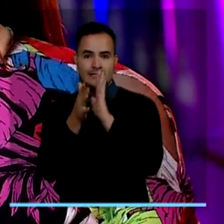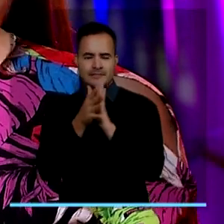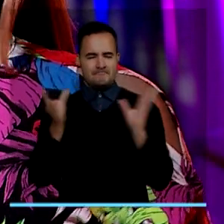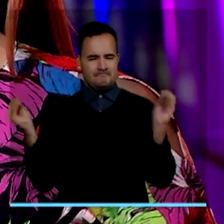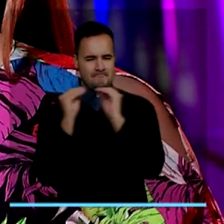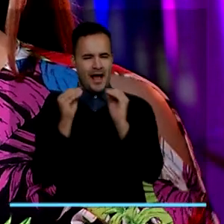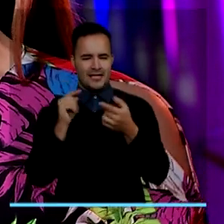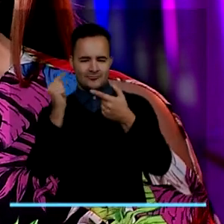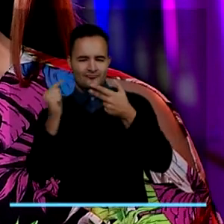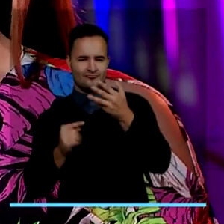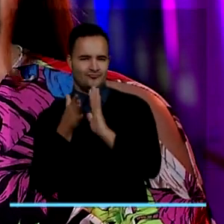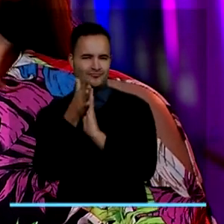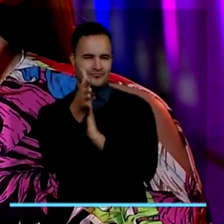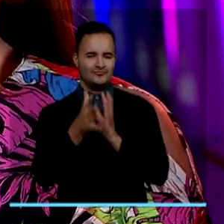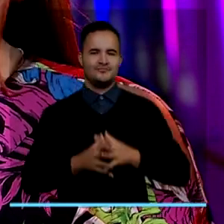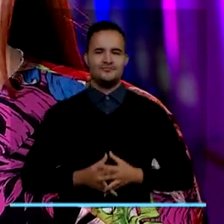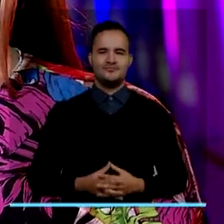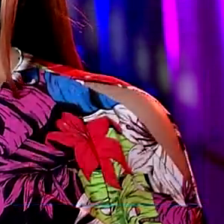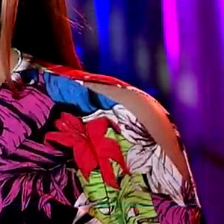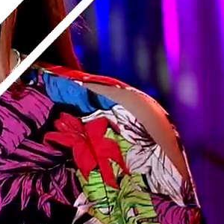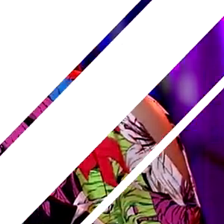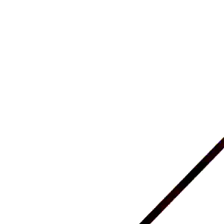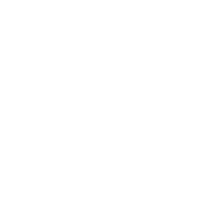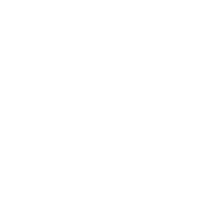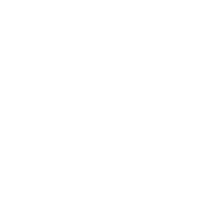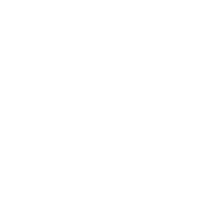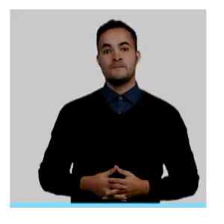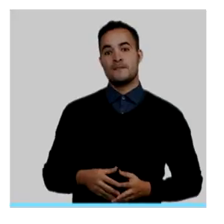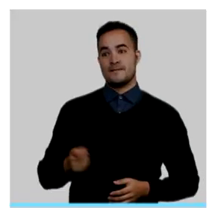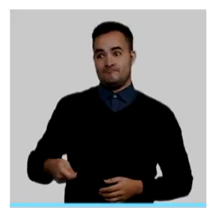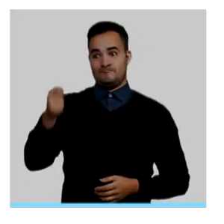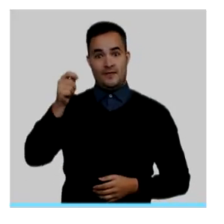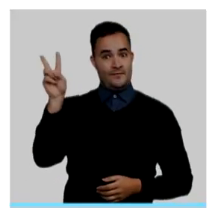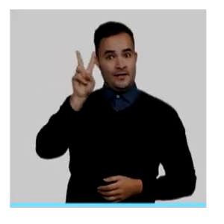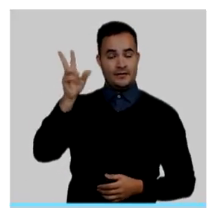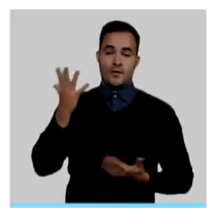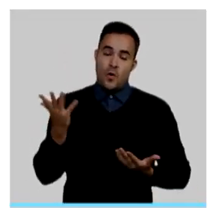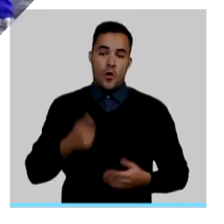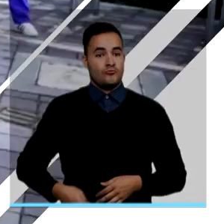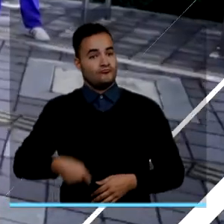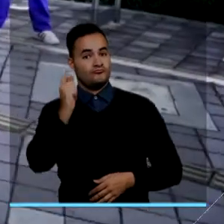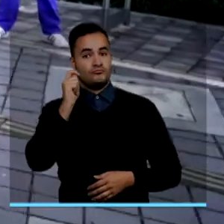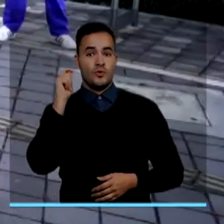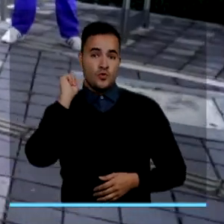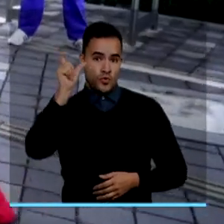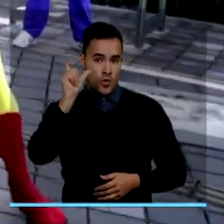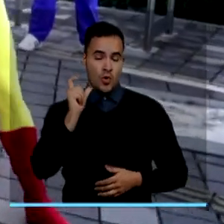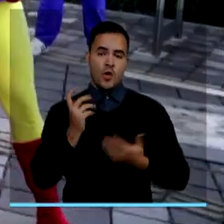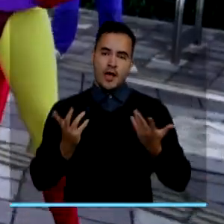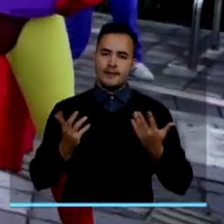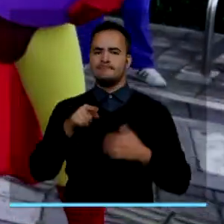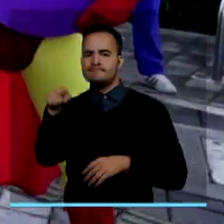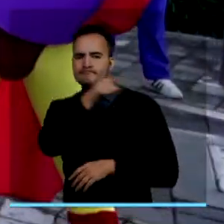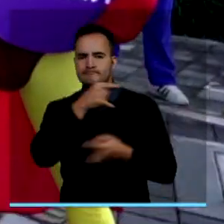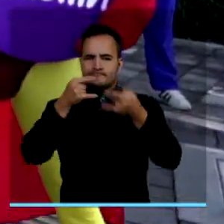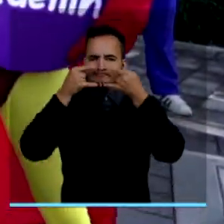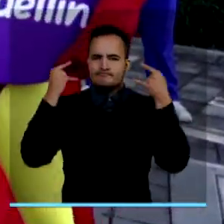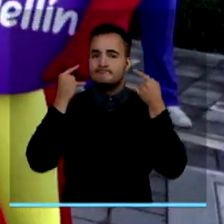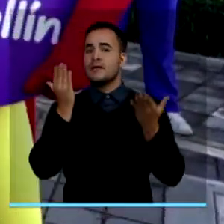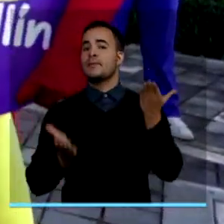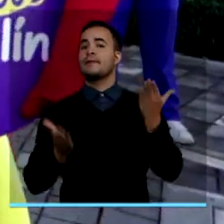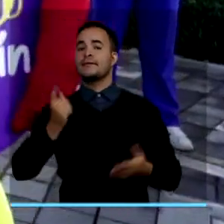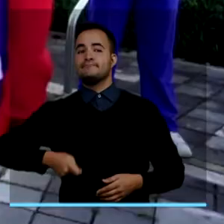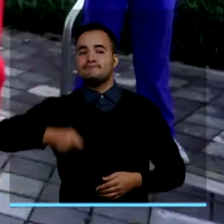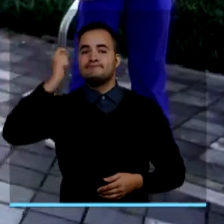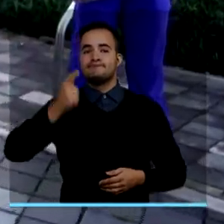TV, otros hechos importantes de la semana. Sacando tarjeta verde o roja a quienes usan de manera correcta o incorrecta